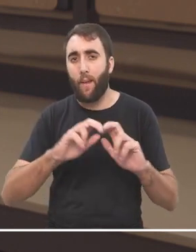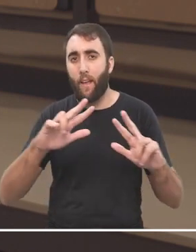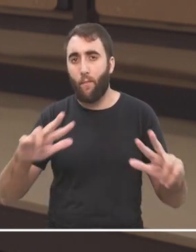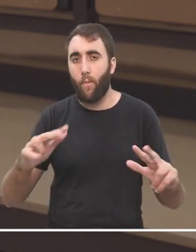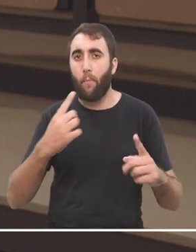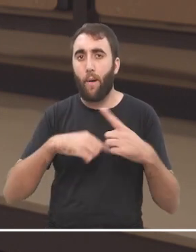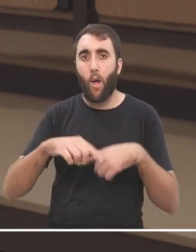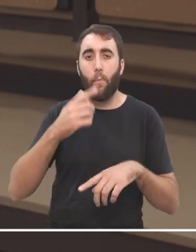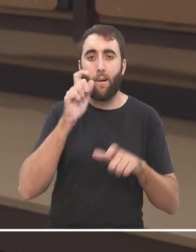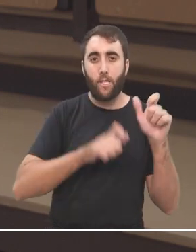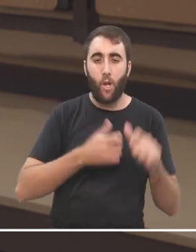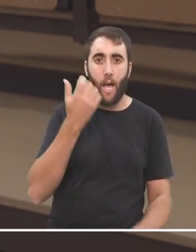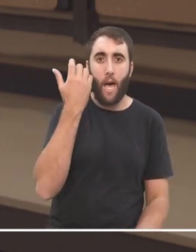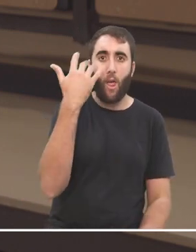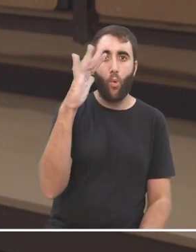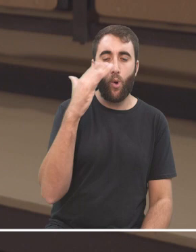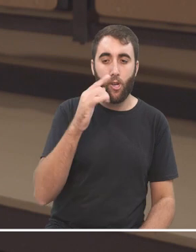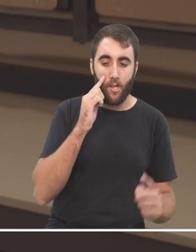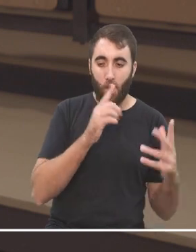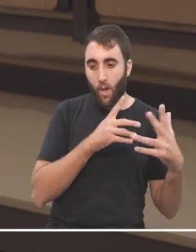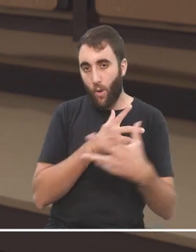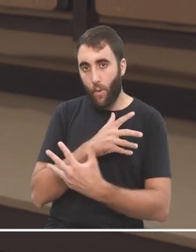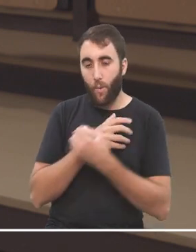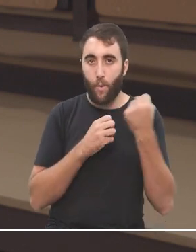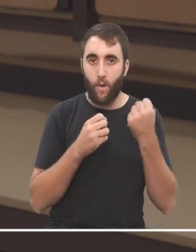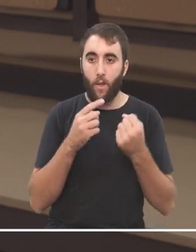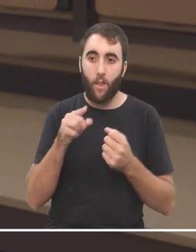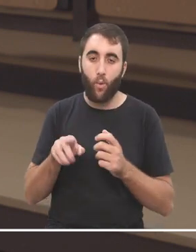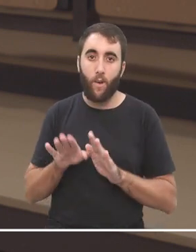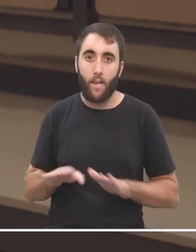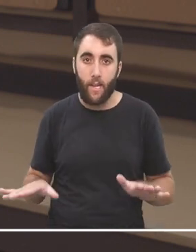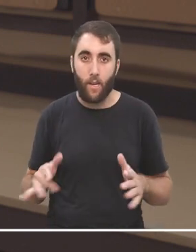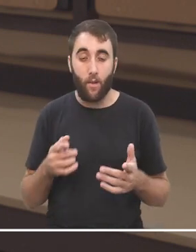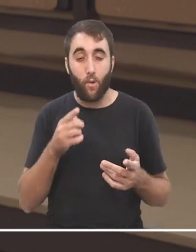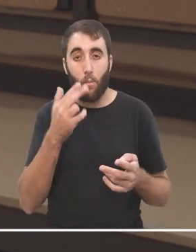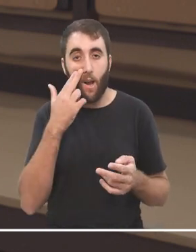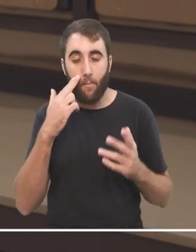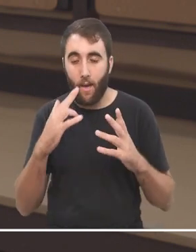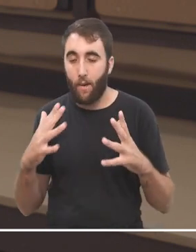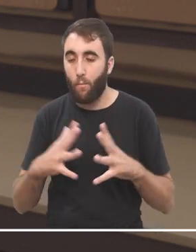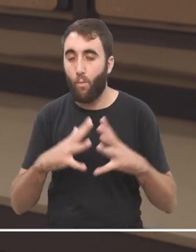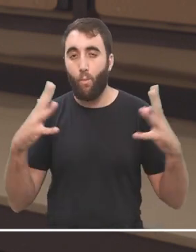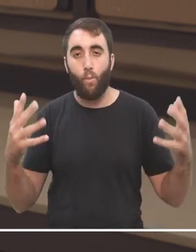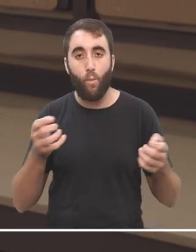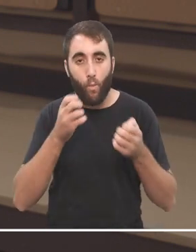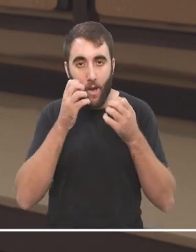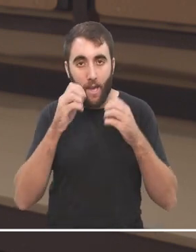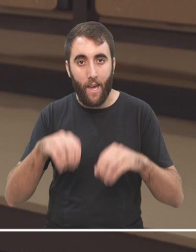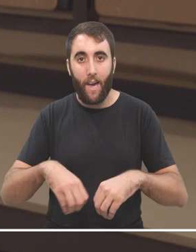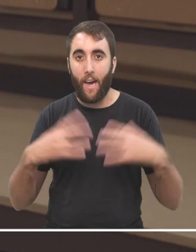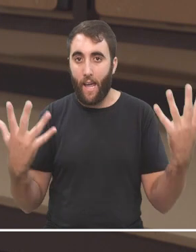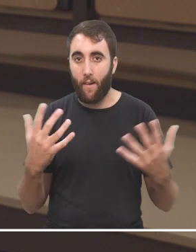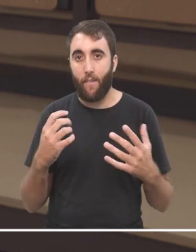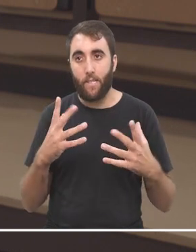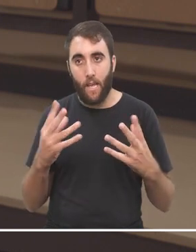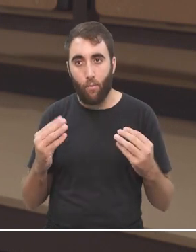de personas no apropiadas es un problema principal en Internet que ha reunido en